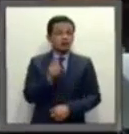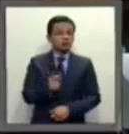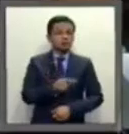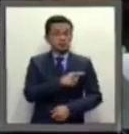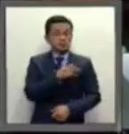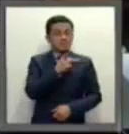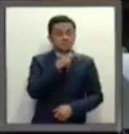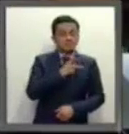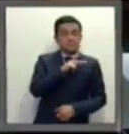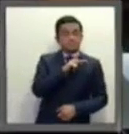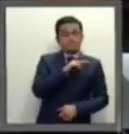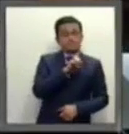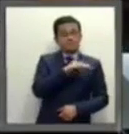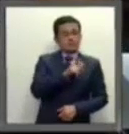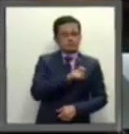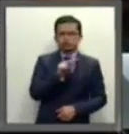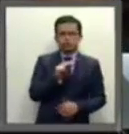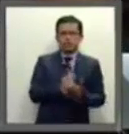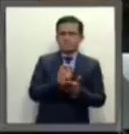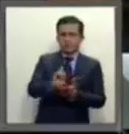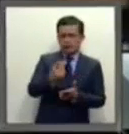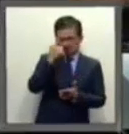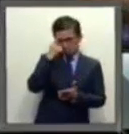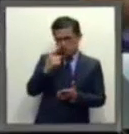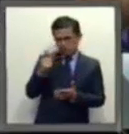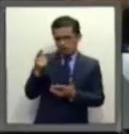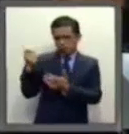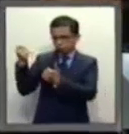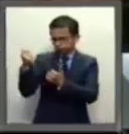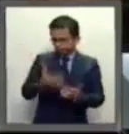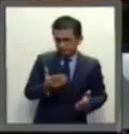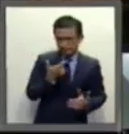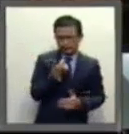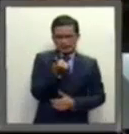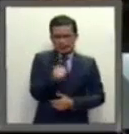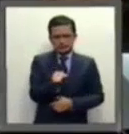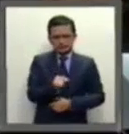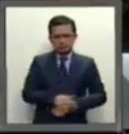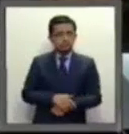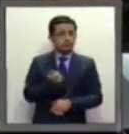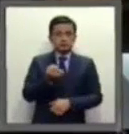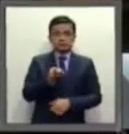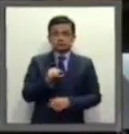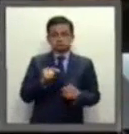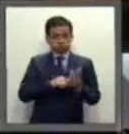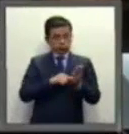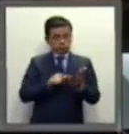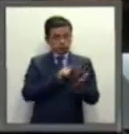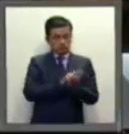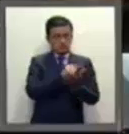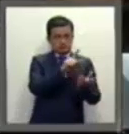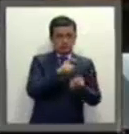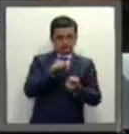Pemex no va a pagar derechos aduanales cuando importe gas. Se establece en la Ley de Ingresos de la